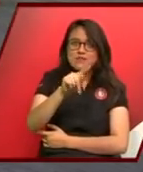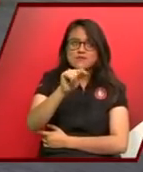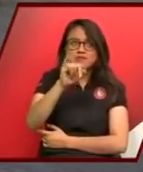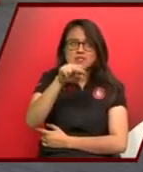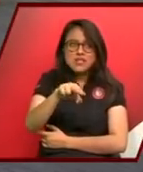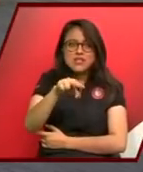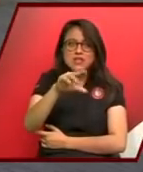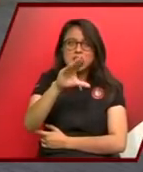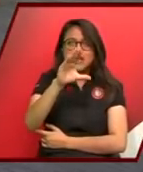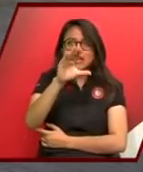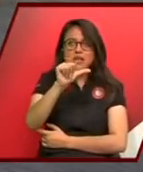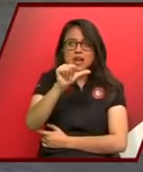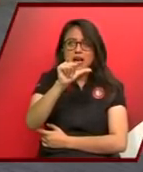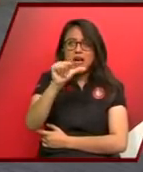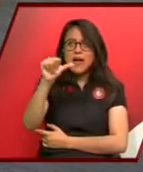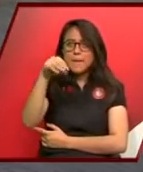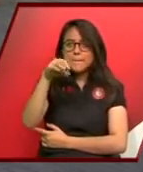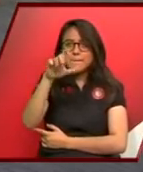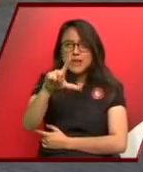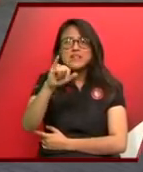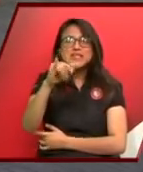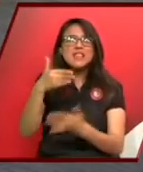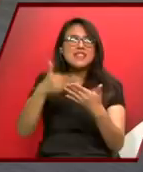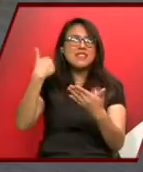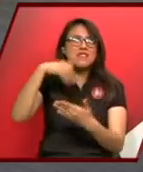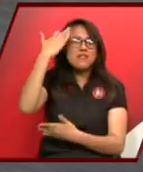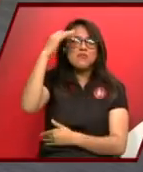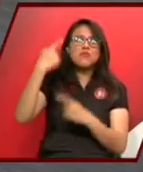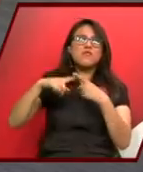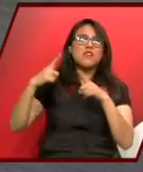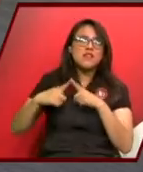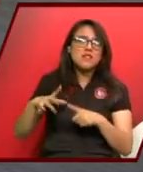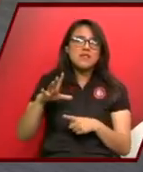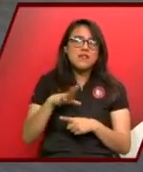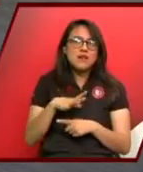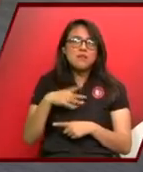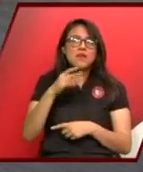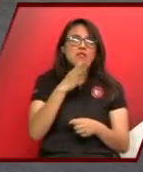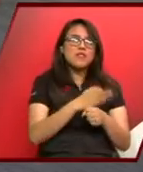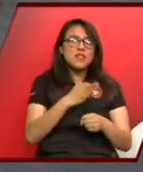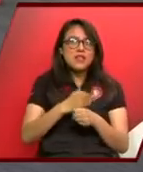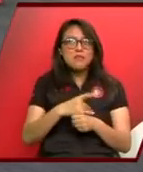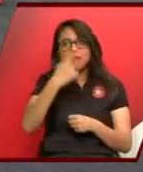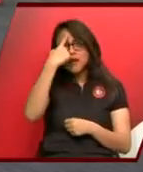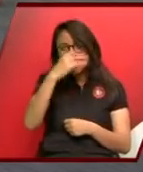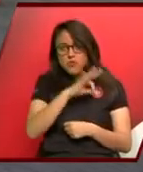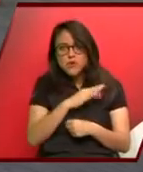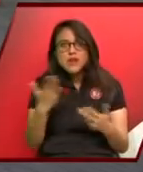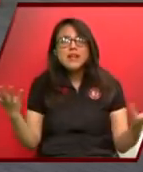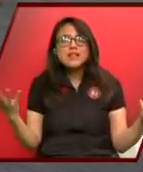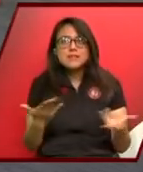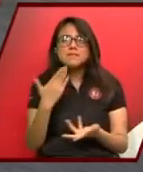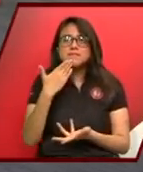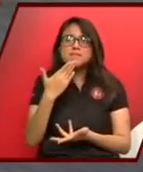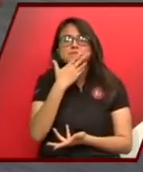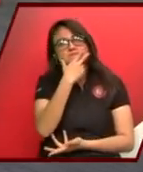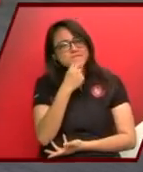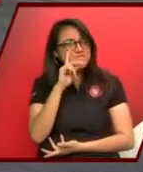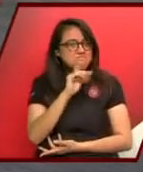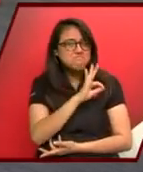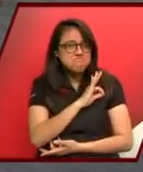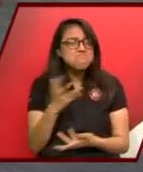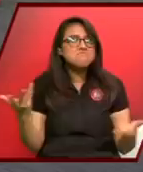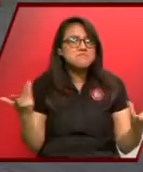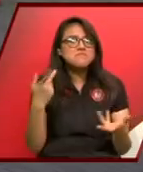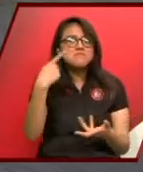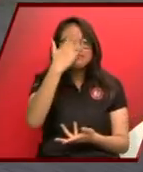de estaba destinado para mujeres, sí, tal vez en otra época. Hoy, destinado es para el que pueda hacerlo, hombre o mujer.